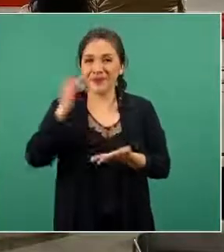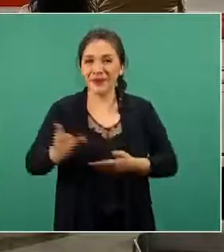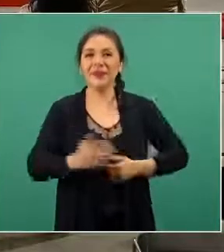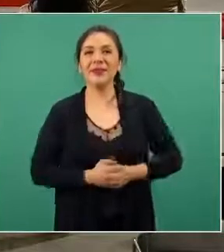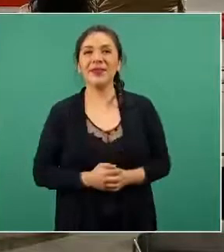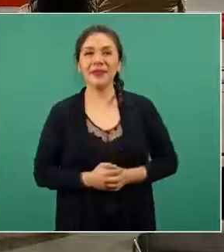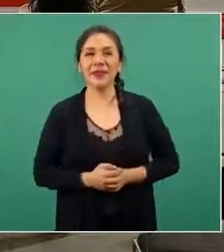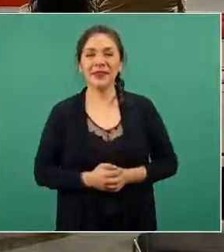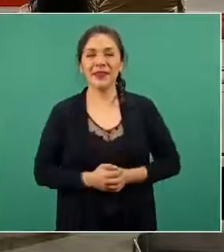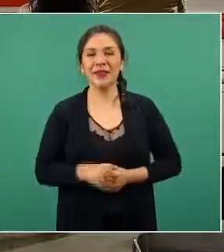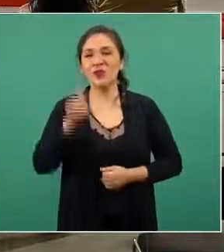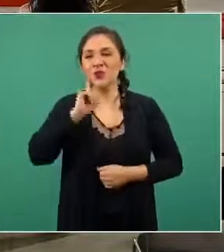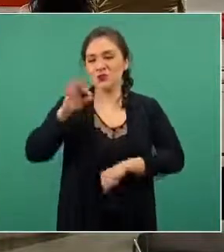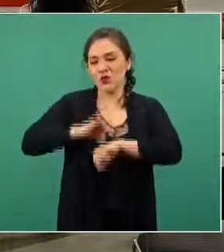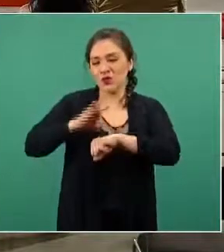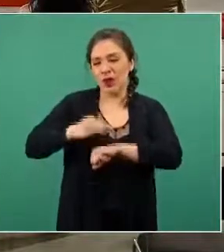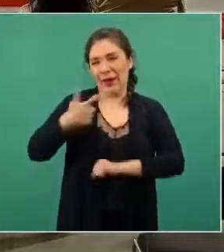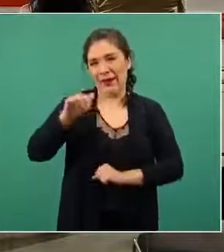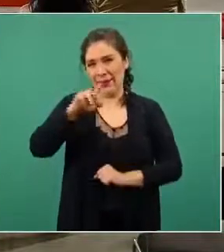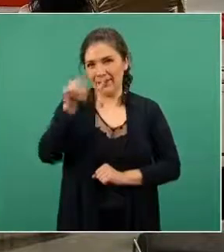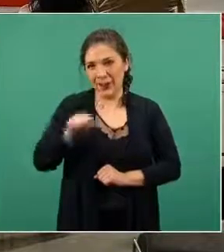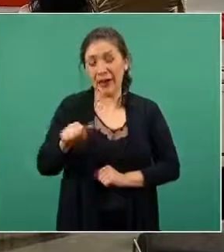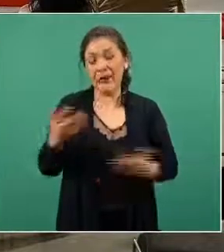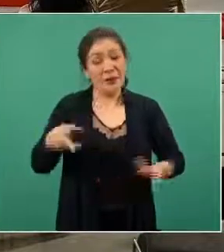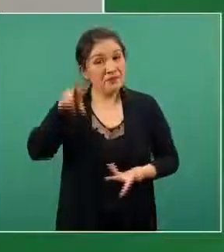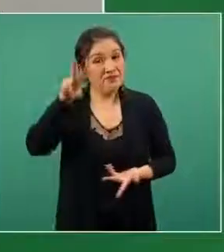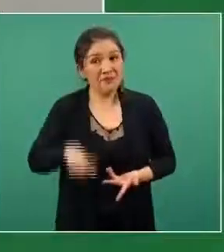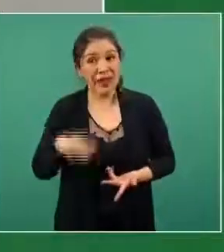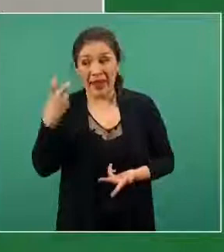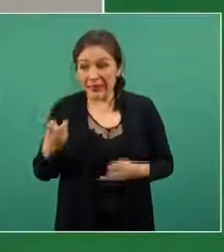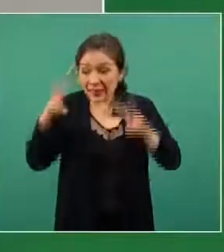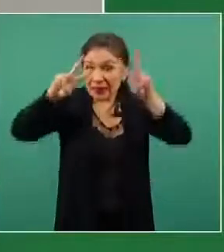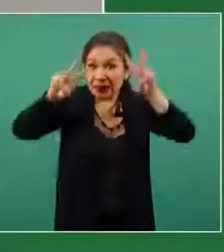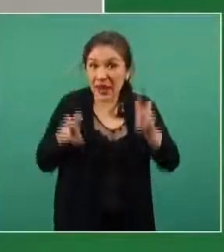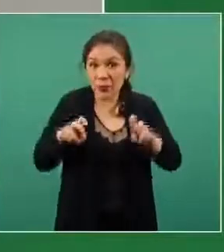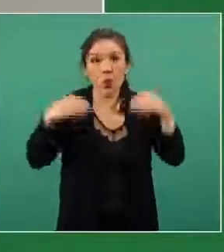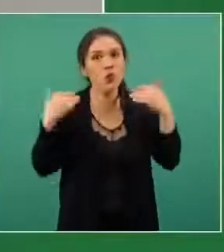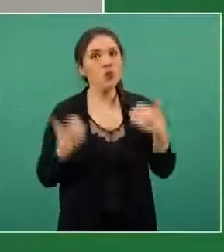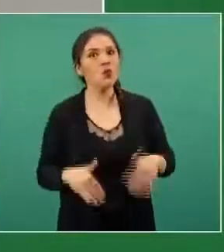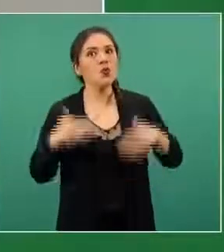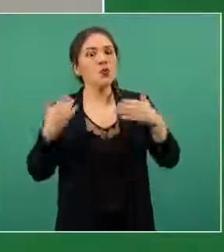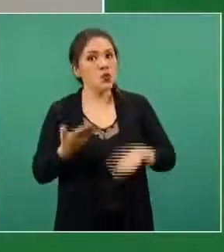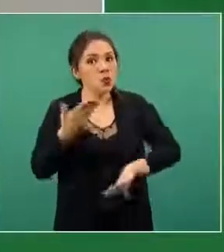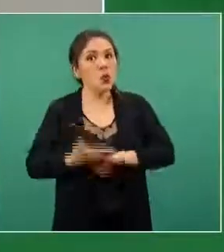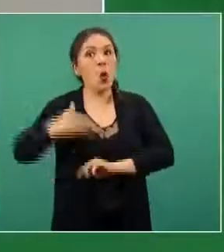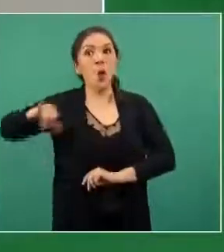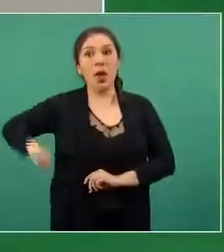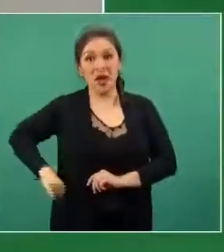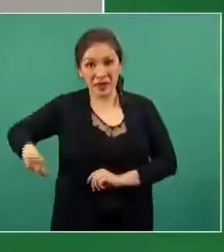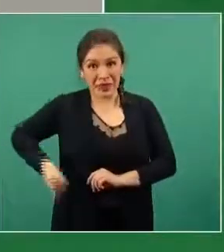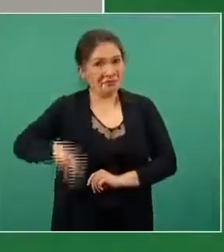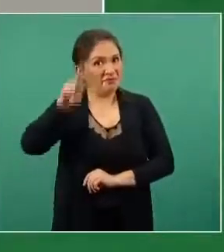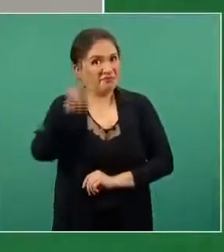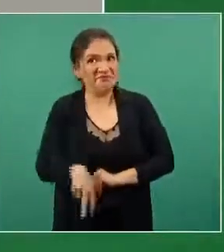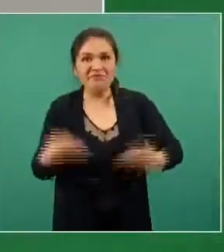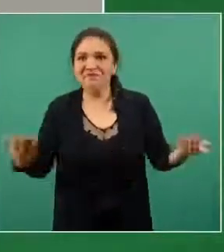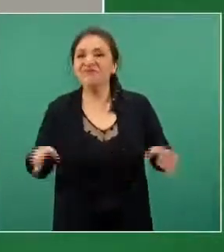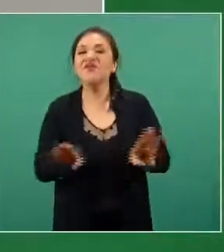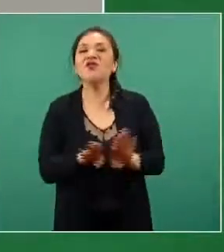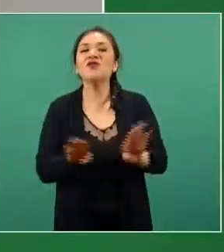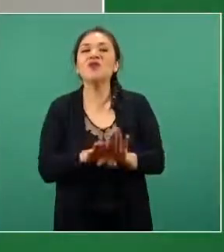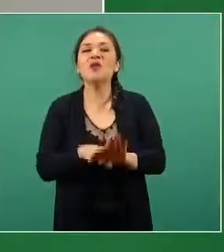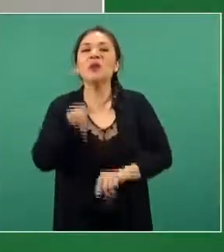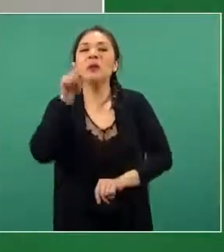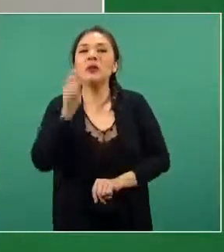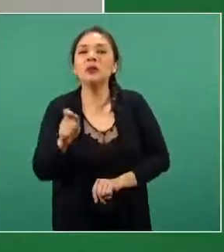gracias, doctora de la Garza. Definitivamente un tema súper interesante, ¿no? Dado que